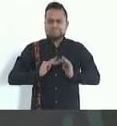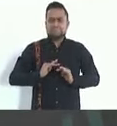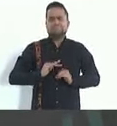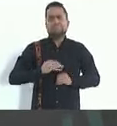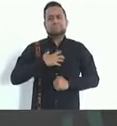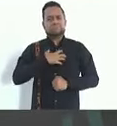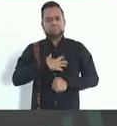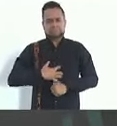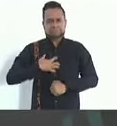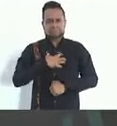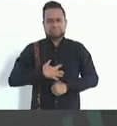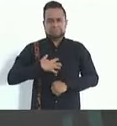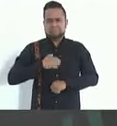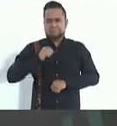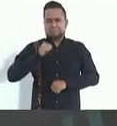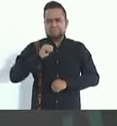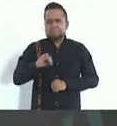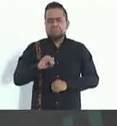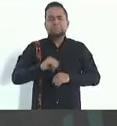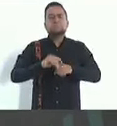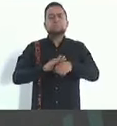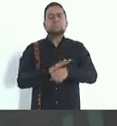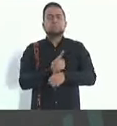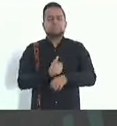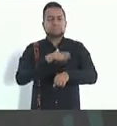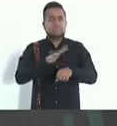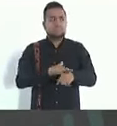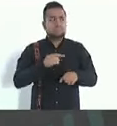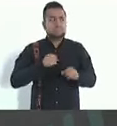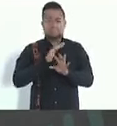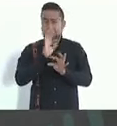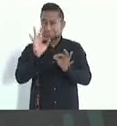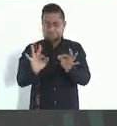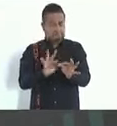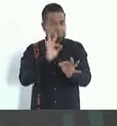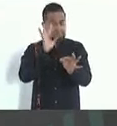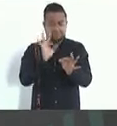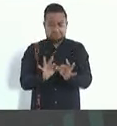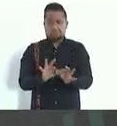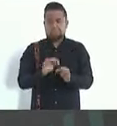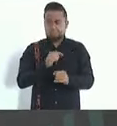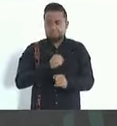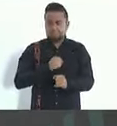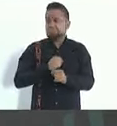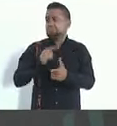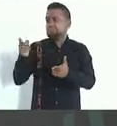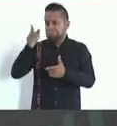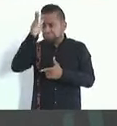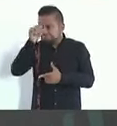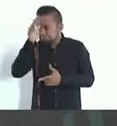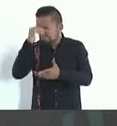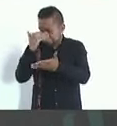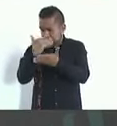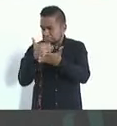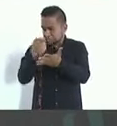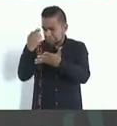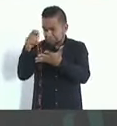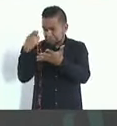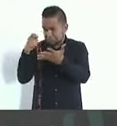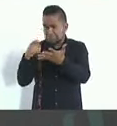porque además de haber cumplido nuestros compromisos, les